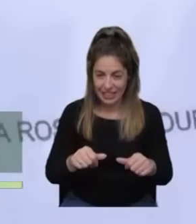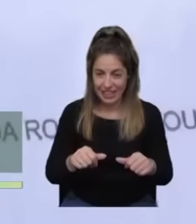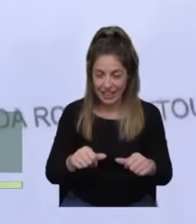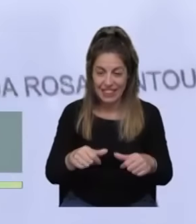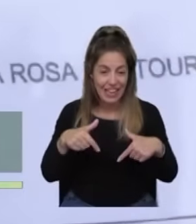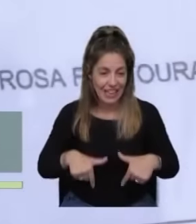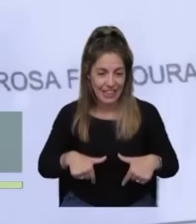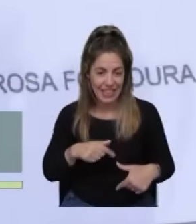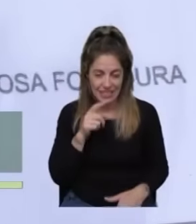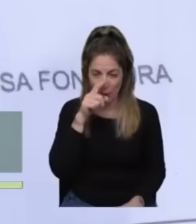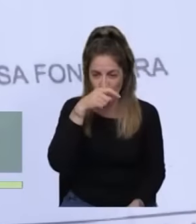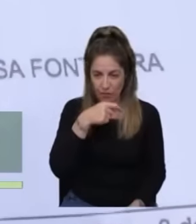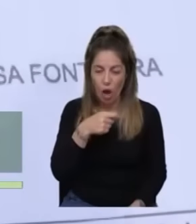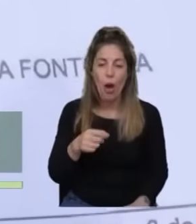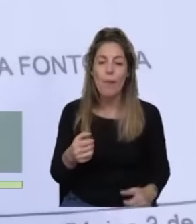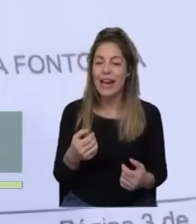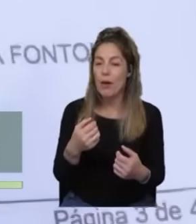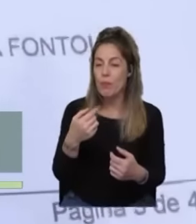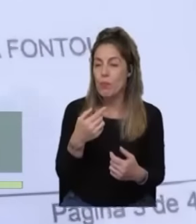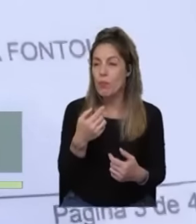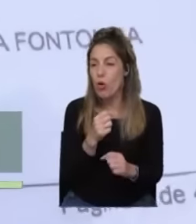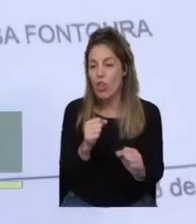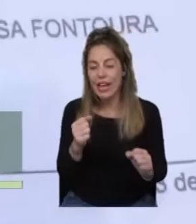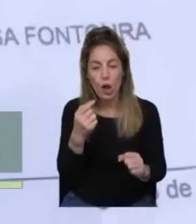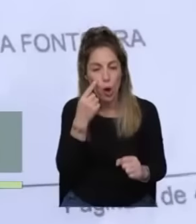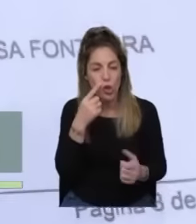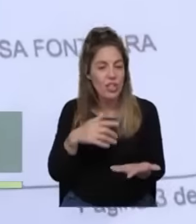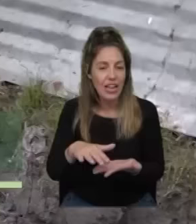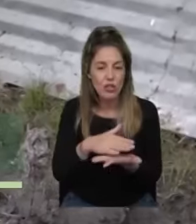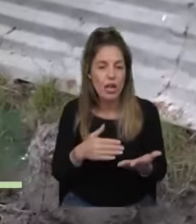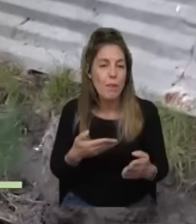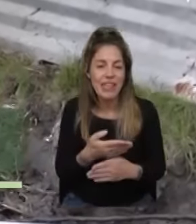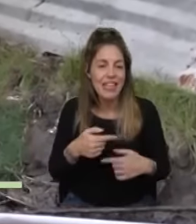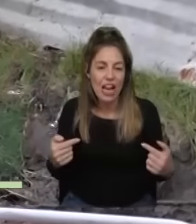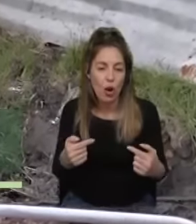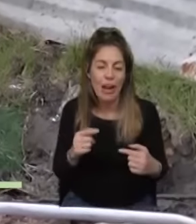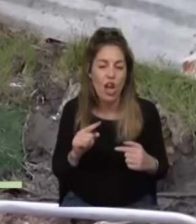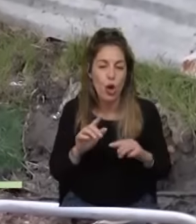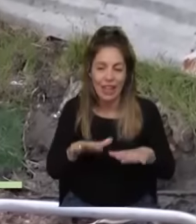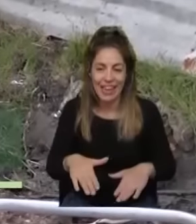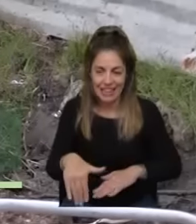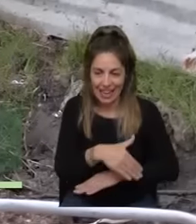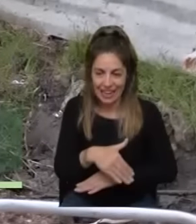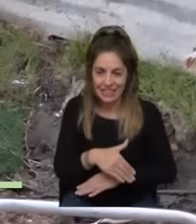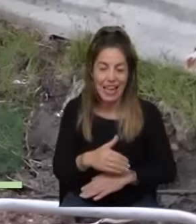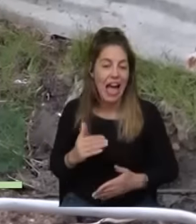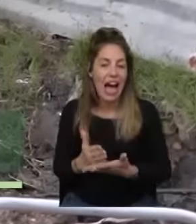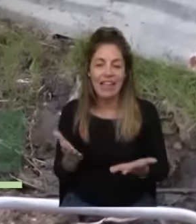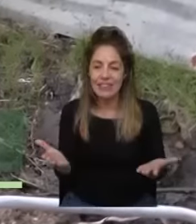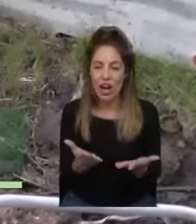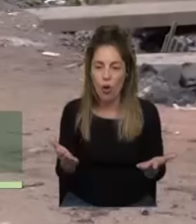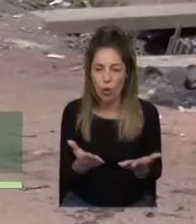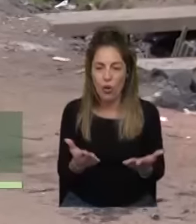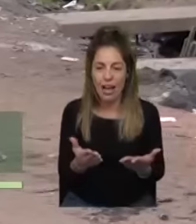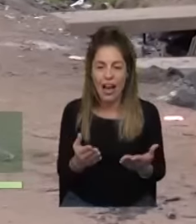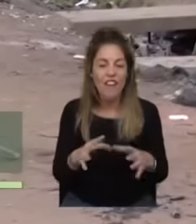la Intendencia de Montevideo para asesorarse y pedir una alternativa para no quedar en la calle. Hasta ahora los residentes habitaban el barrio bajo un